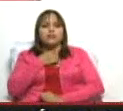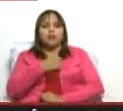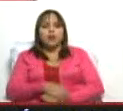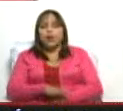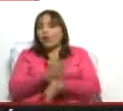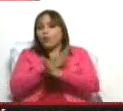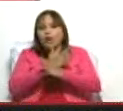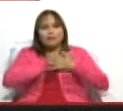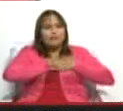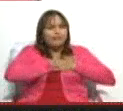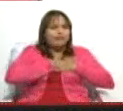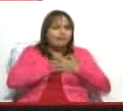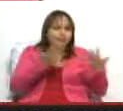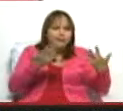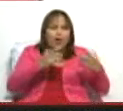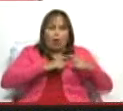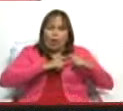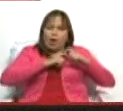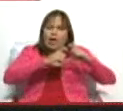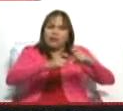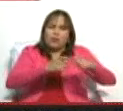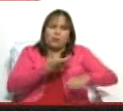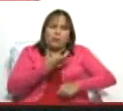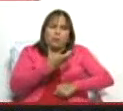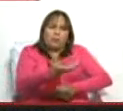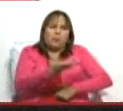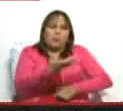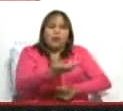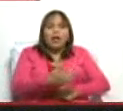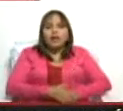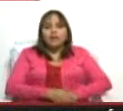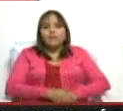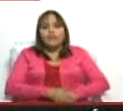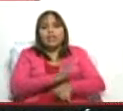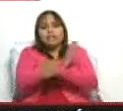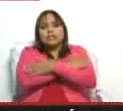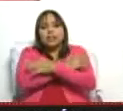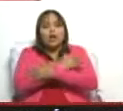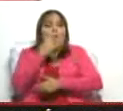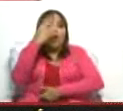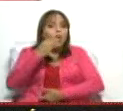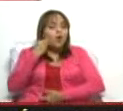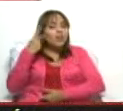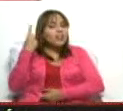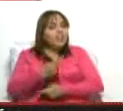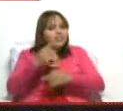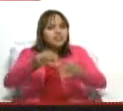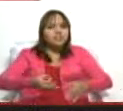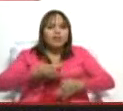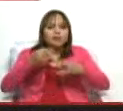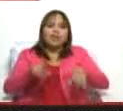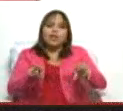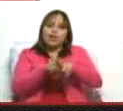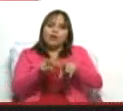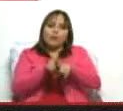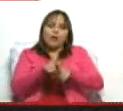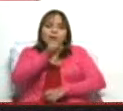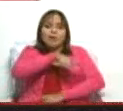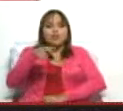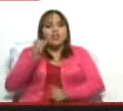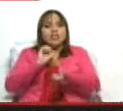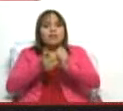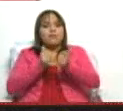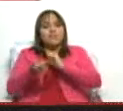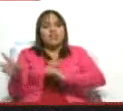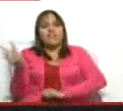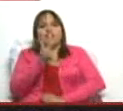jugando con el alma y con el corazón. Felicitaciones a esos jóvenes. Así debe ser, como los deportistas de